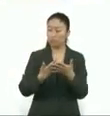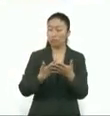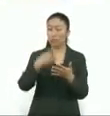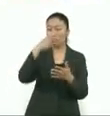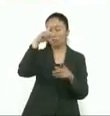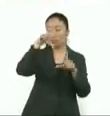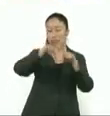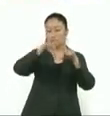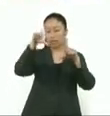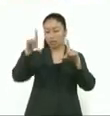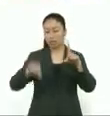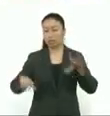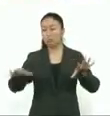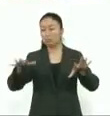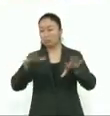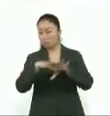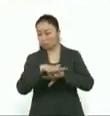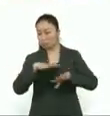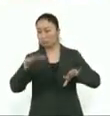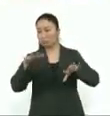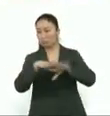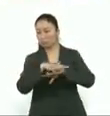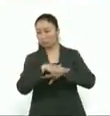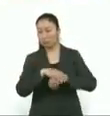cambiado. Pero